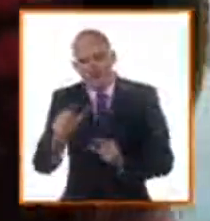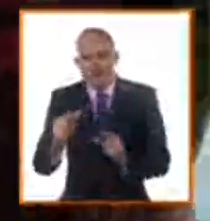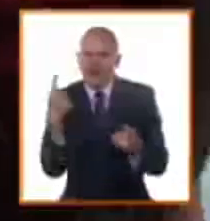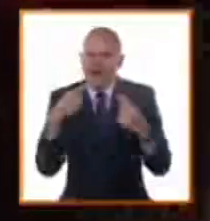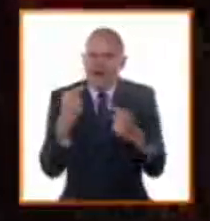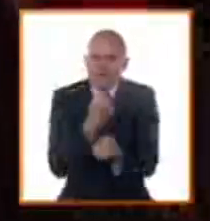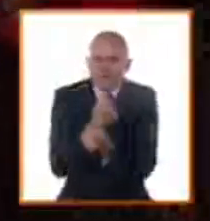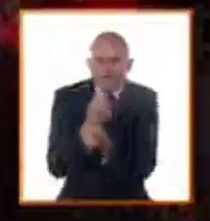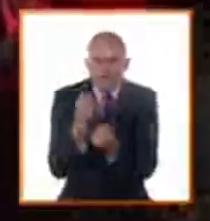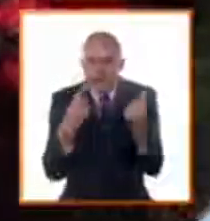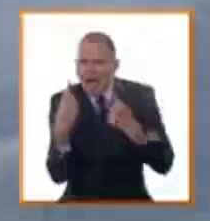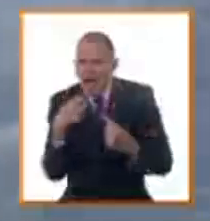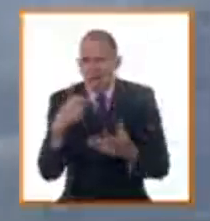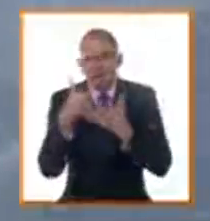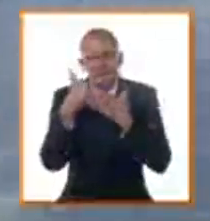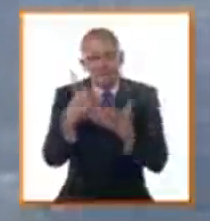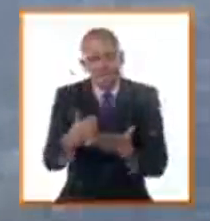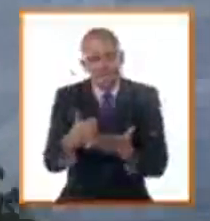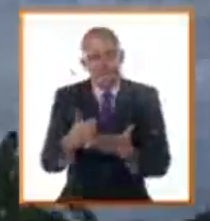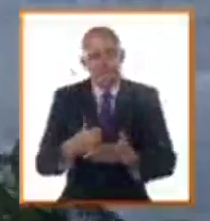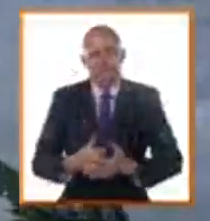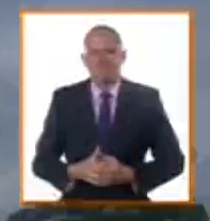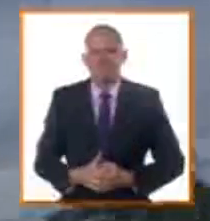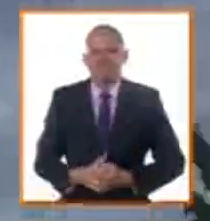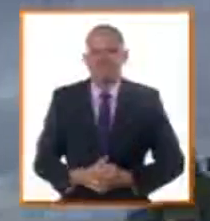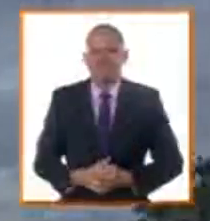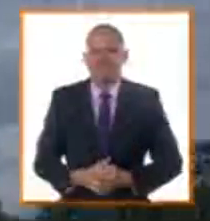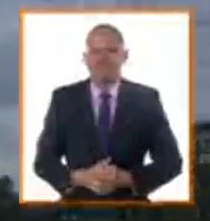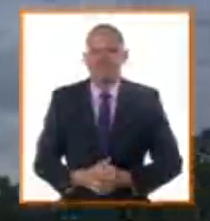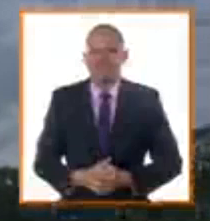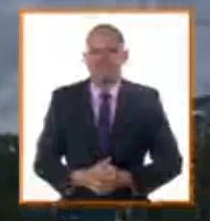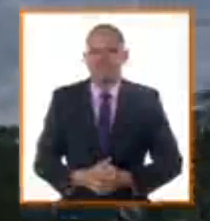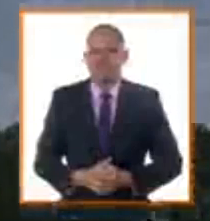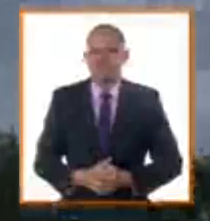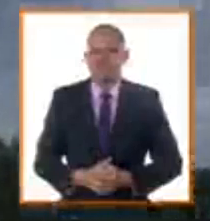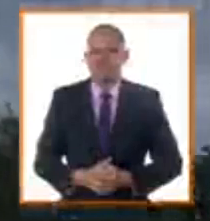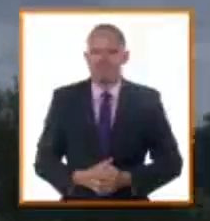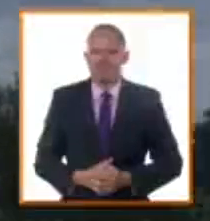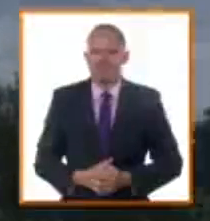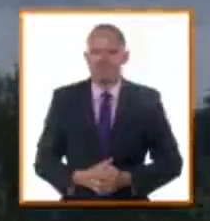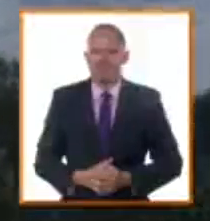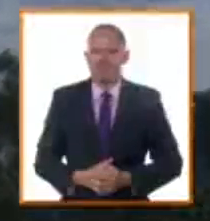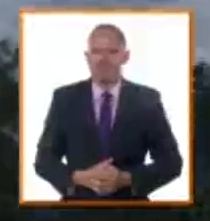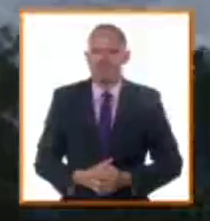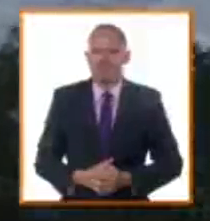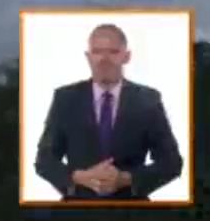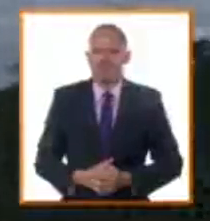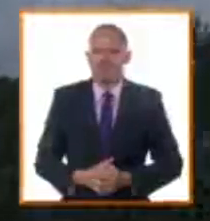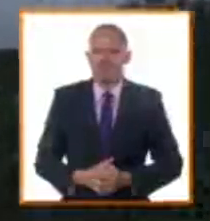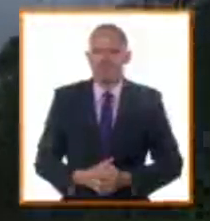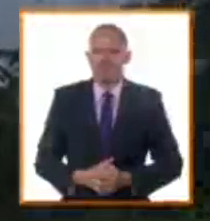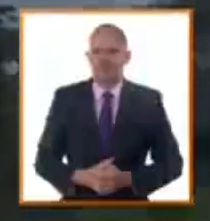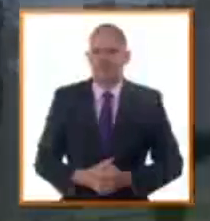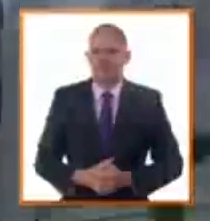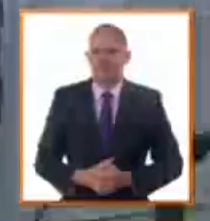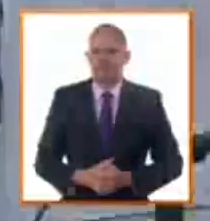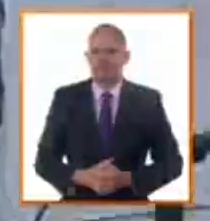azota. Susel Domínguez, Sistema Informativo de la Televisión Cuba.